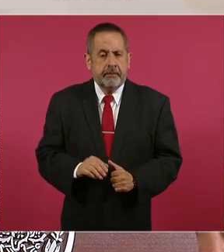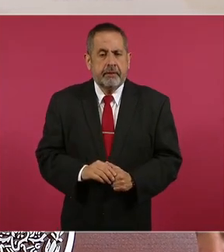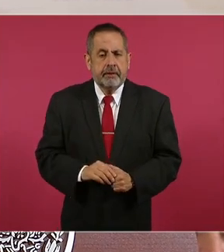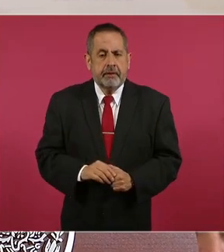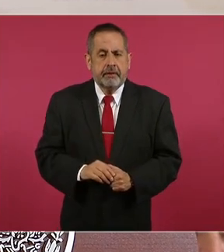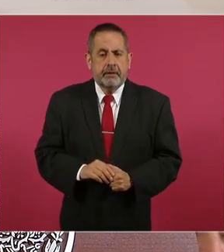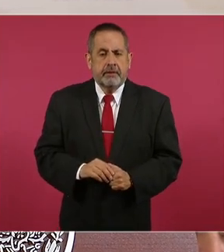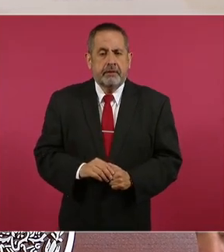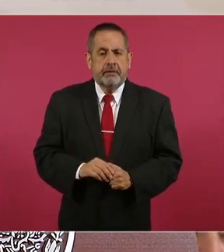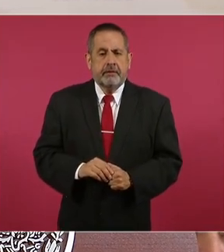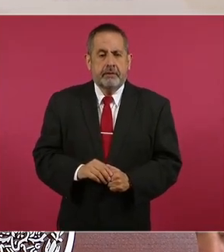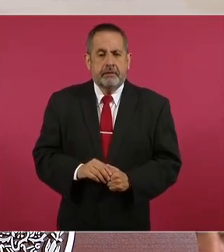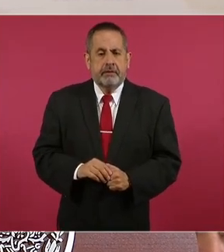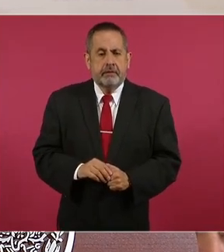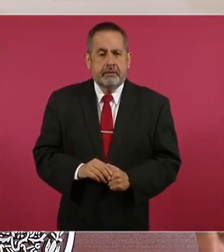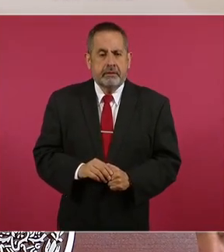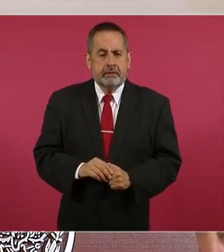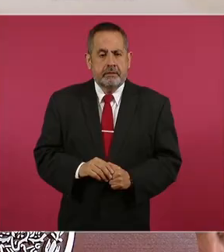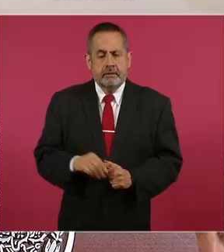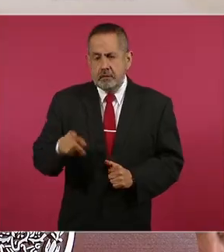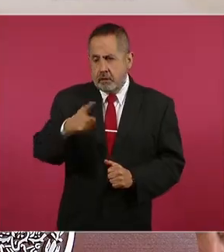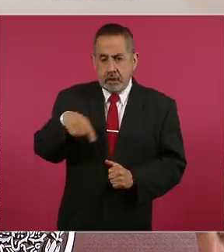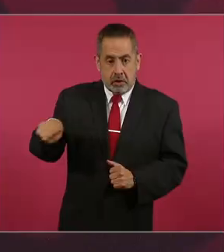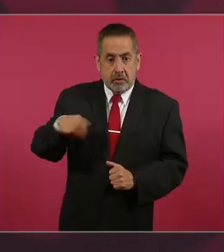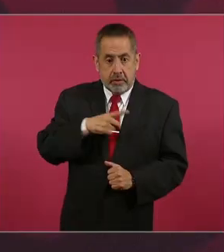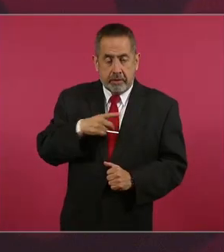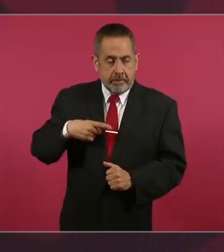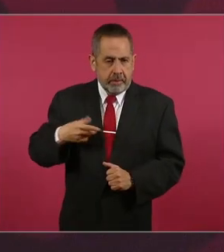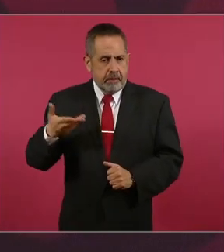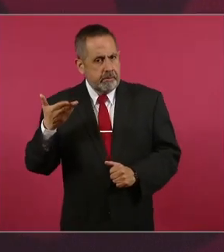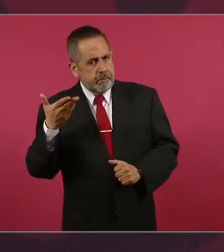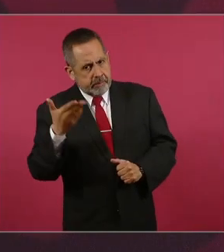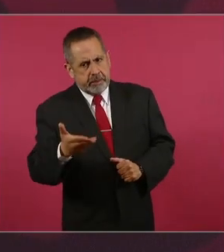y deben pues de solicitar